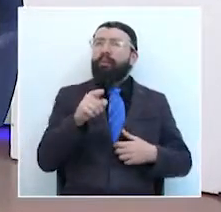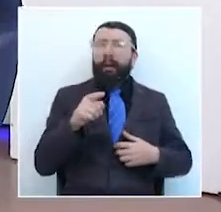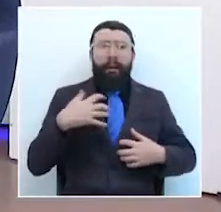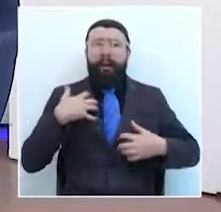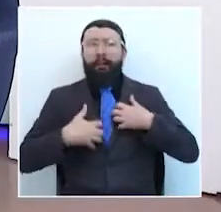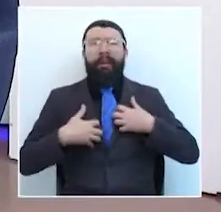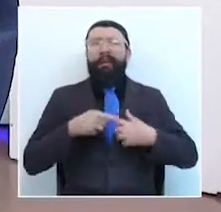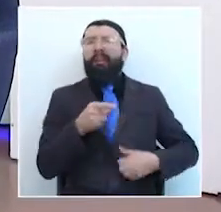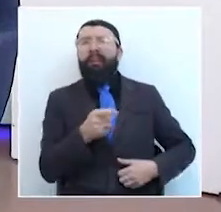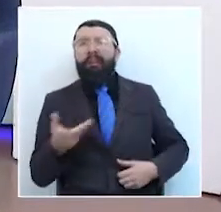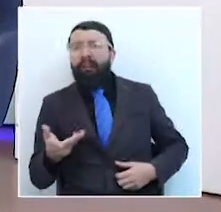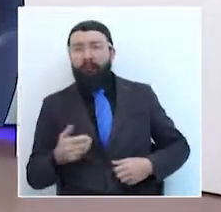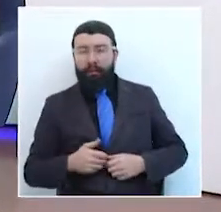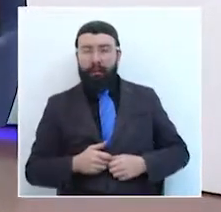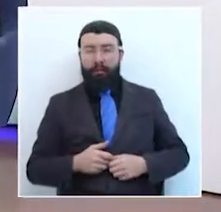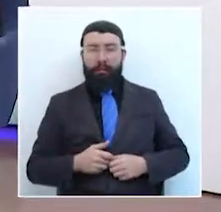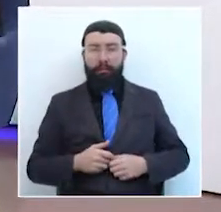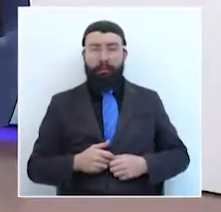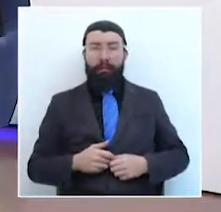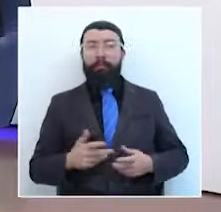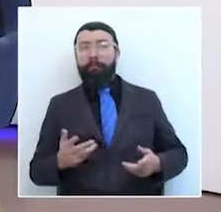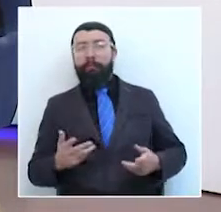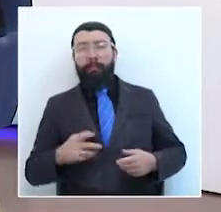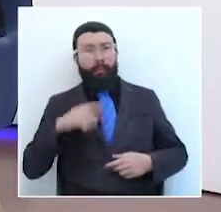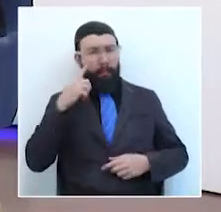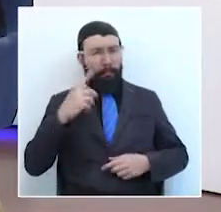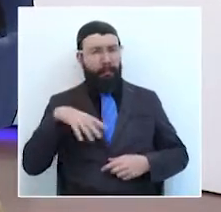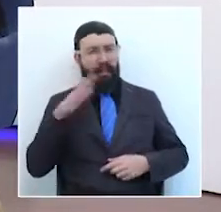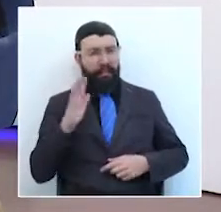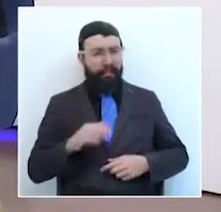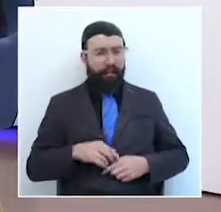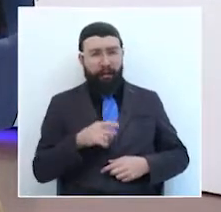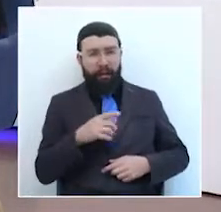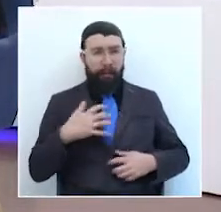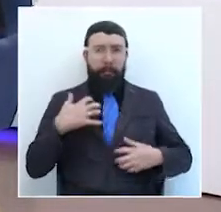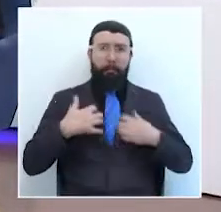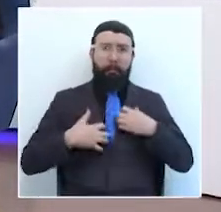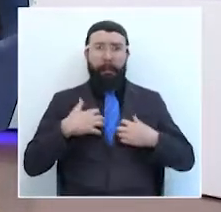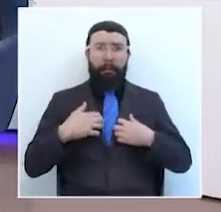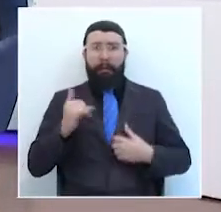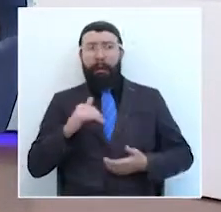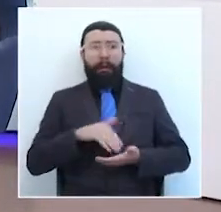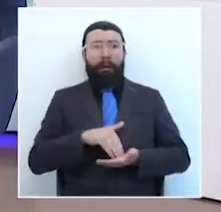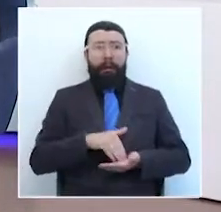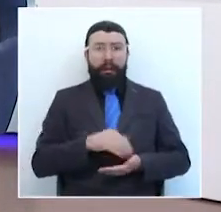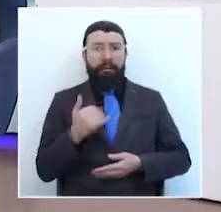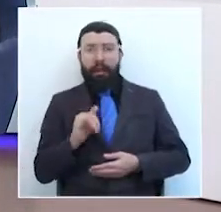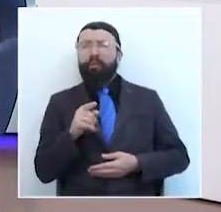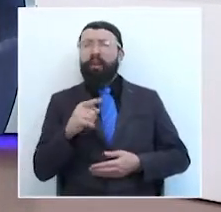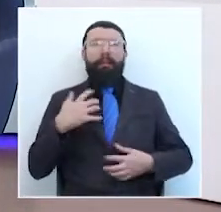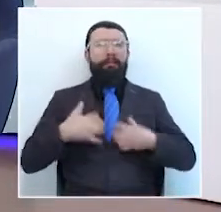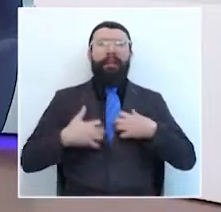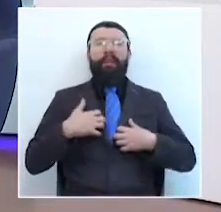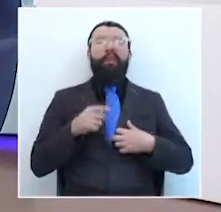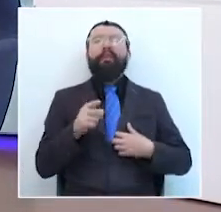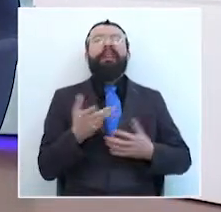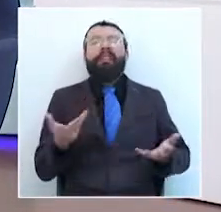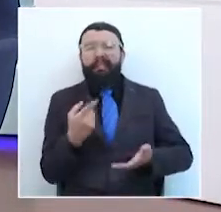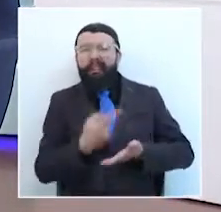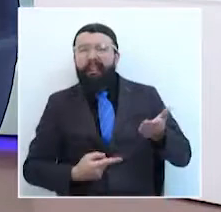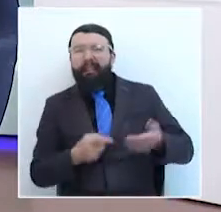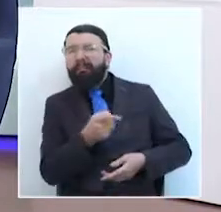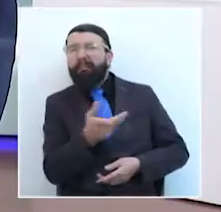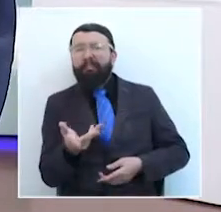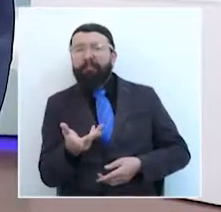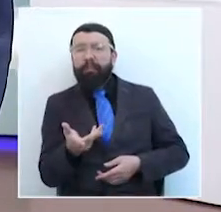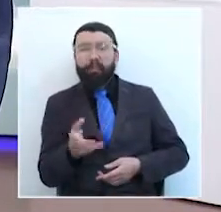porque la fobia va más allá creo va más allá de los miedos pero eso me lo explica ella ahora las joyas a que le tienen miedo oa